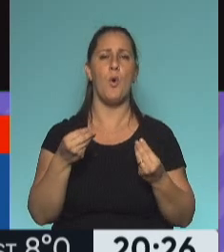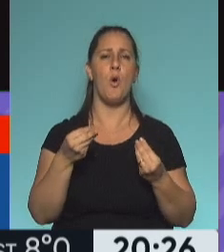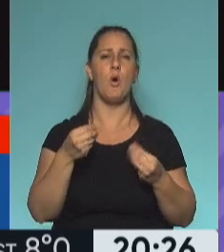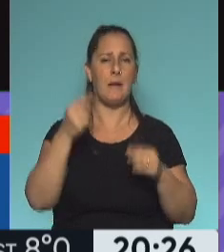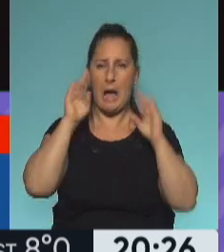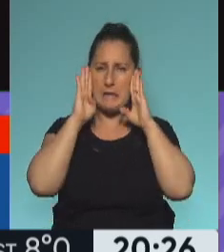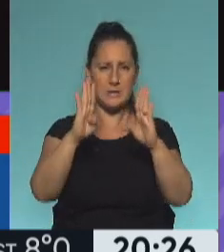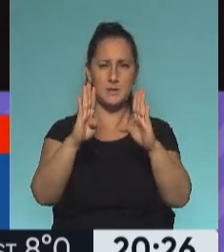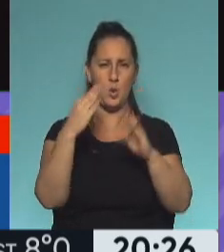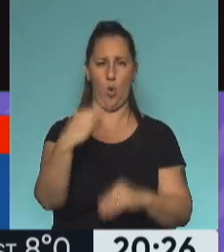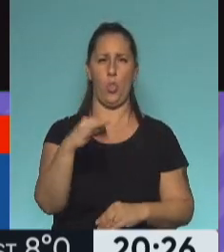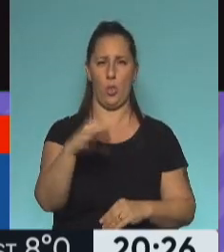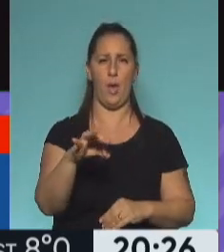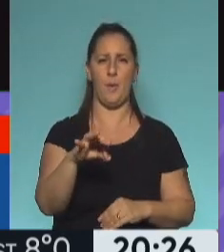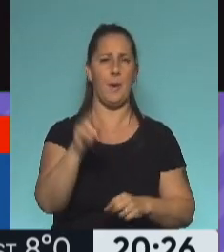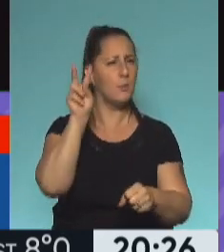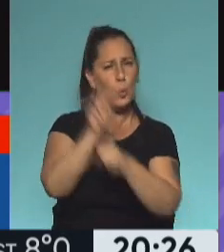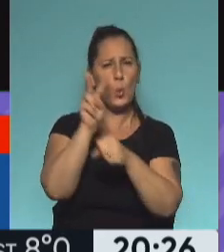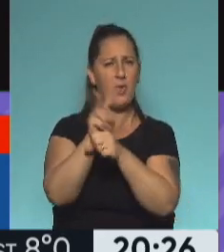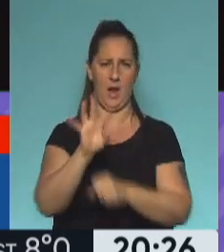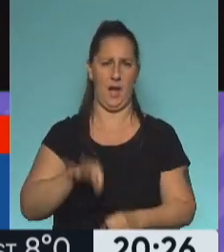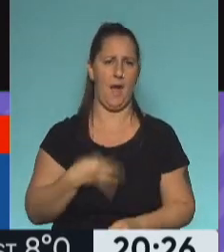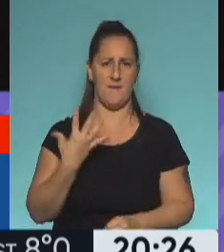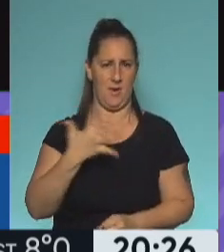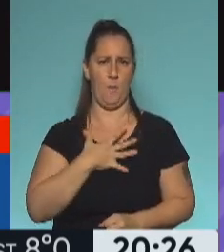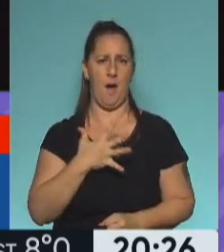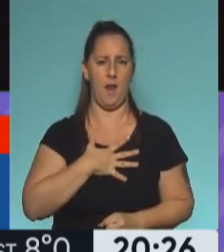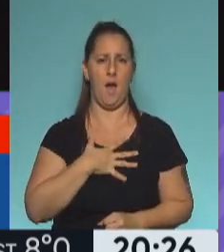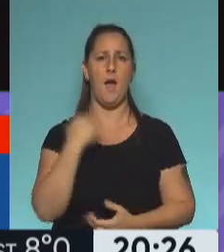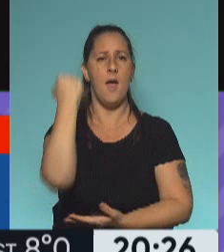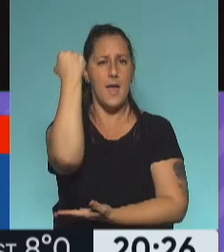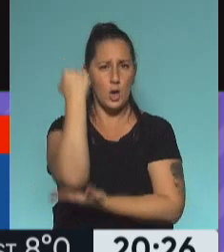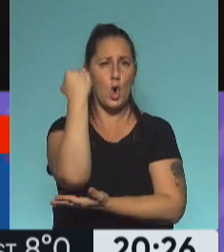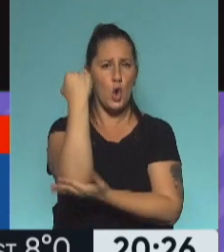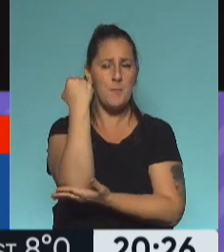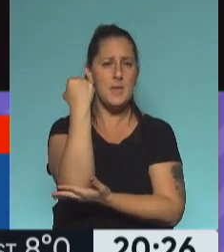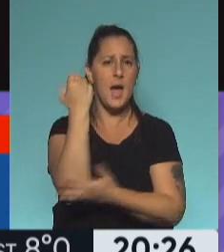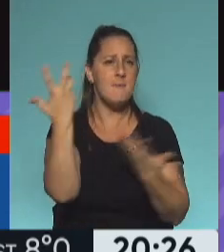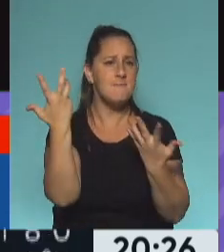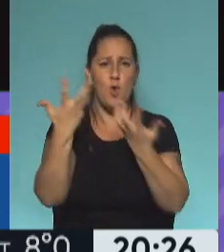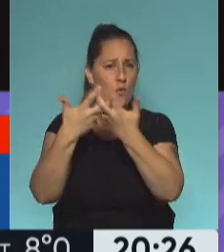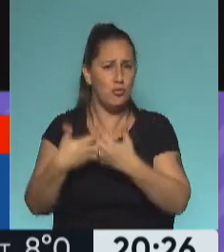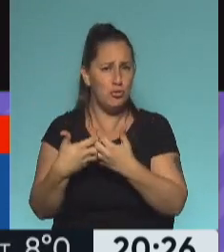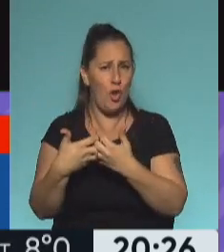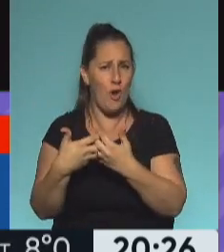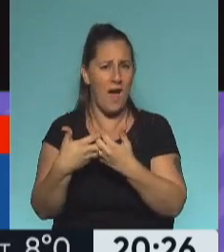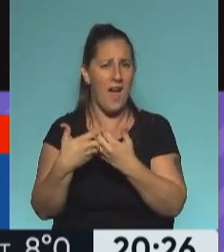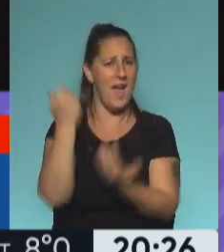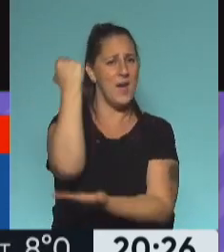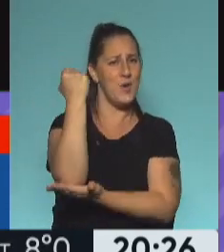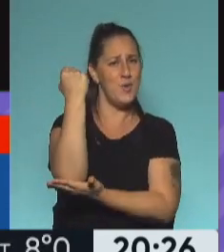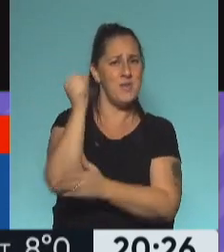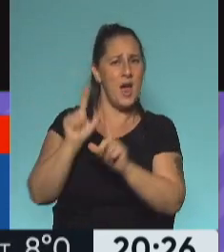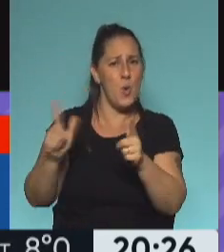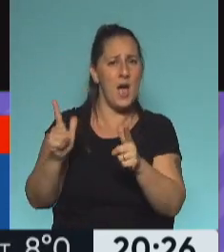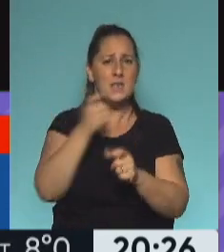poner la atención, y es preservar la vida humana. La economía no va a funcionar si todos los días